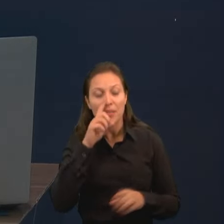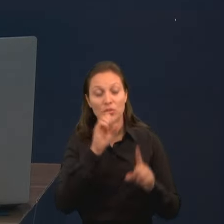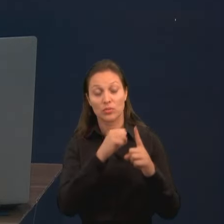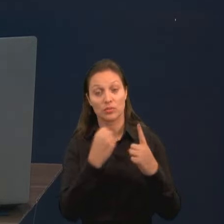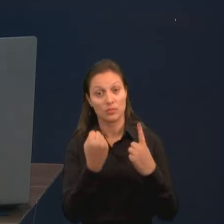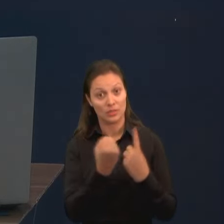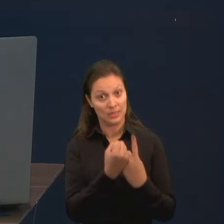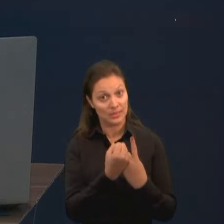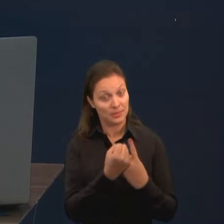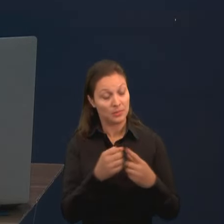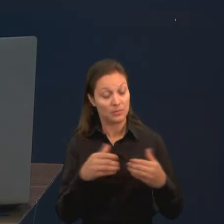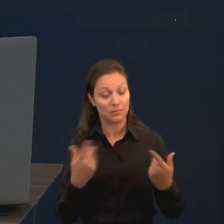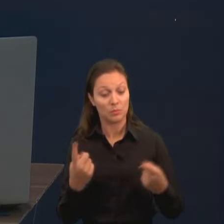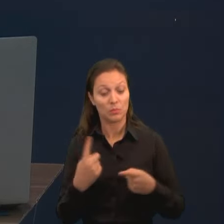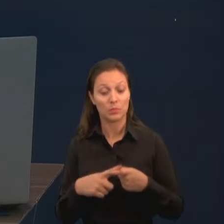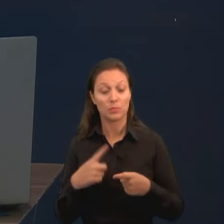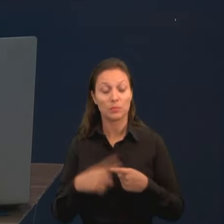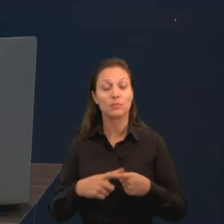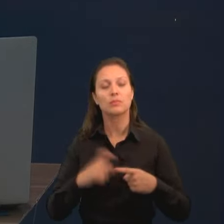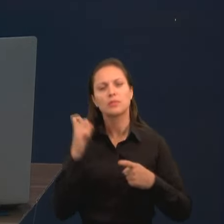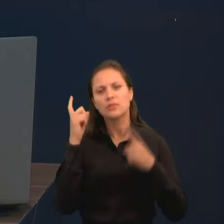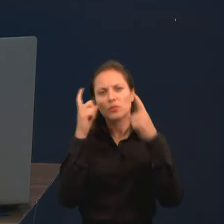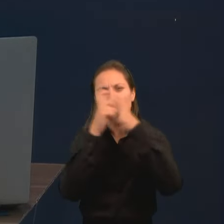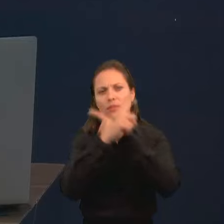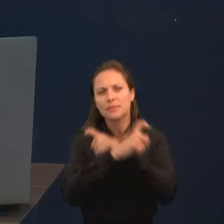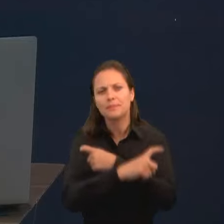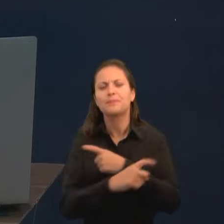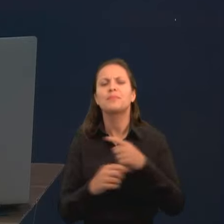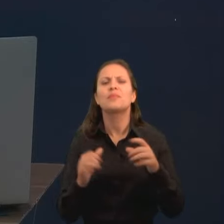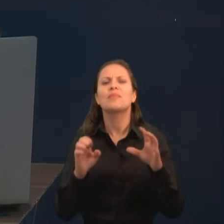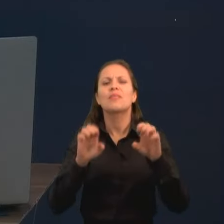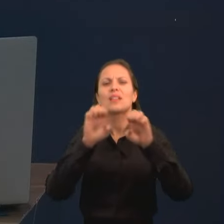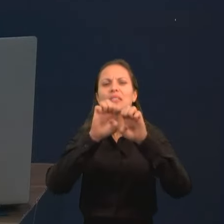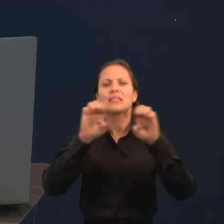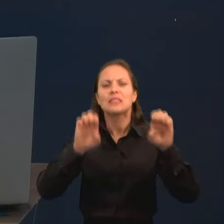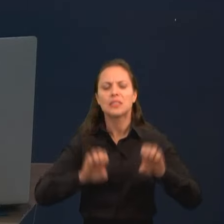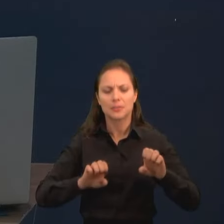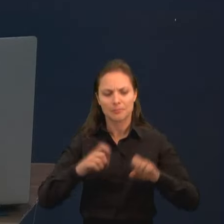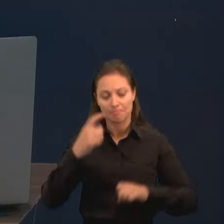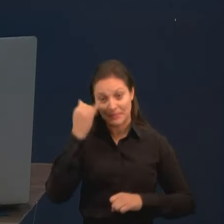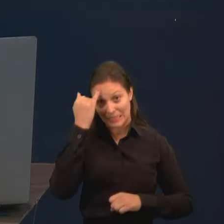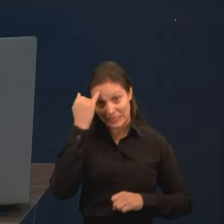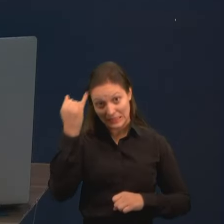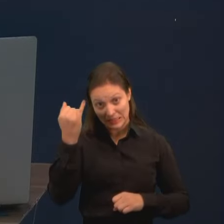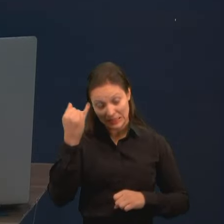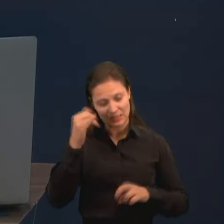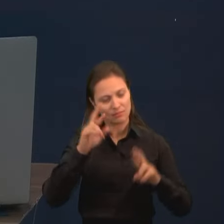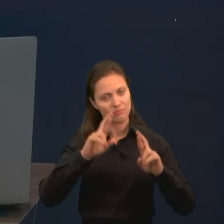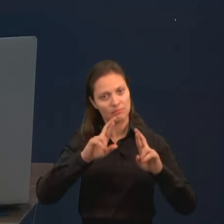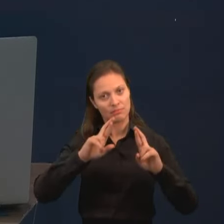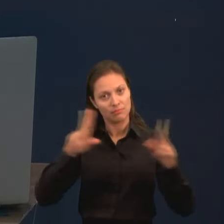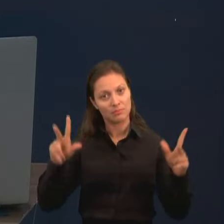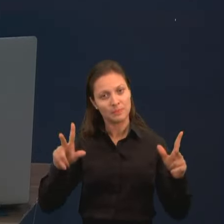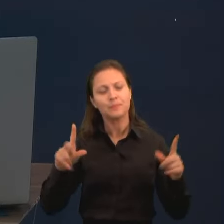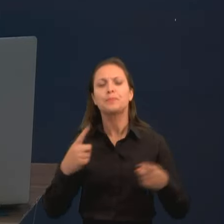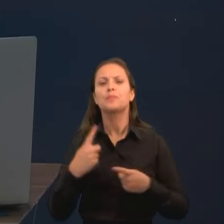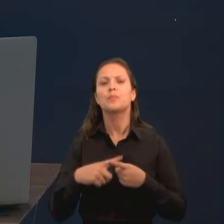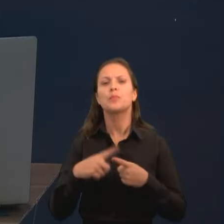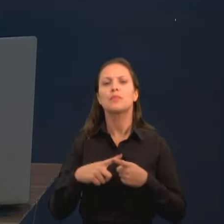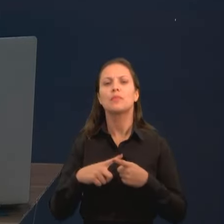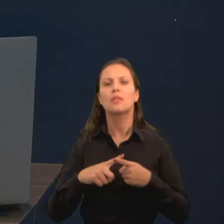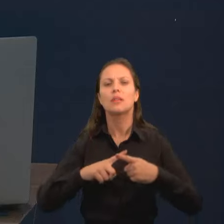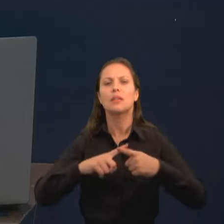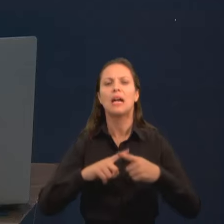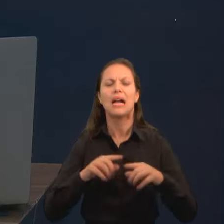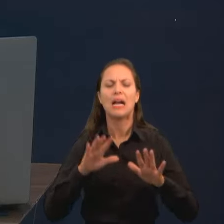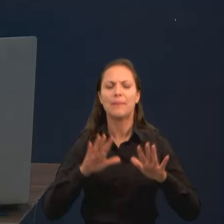sociales, sistémicos, con dificultades estructurales de circulación, y hacían